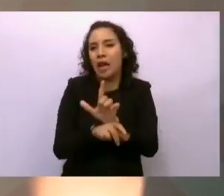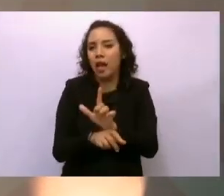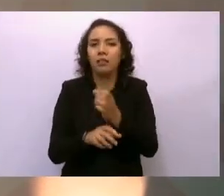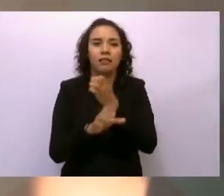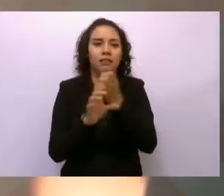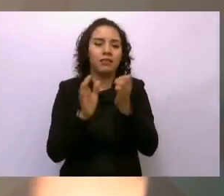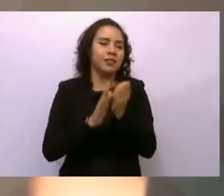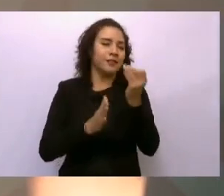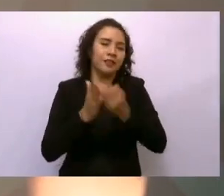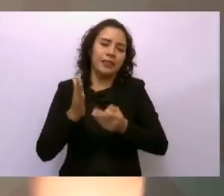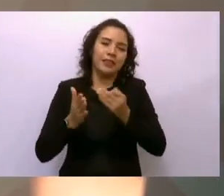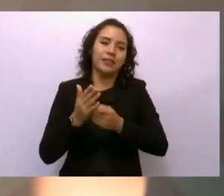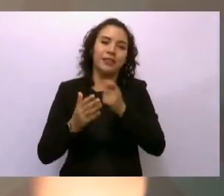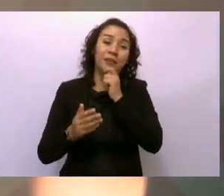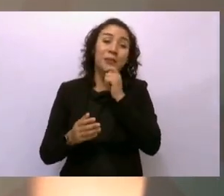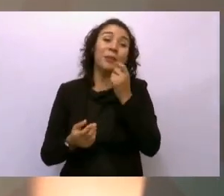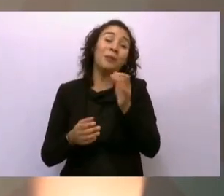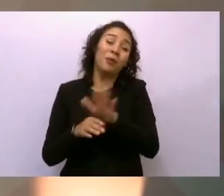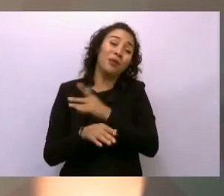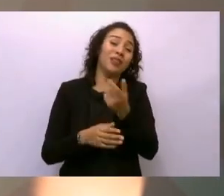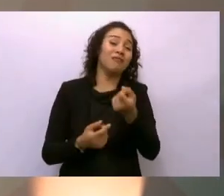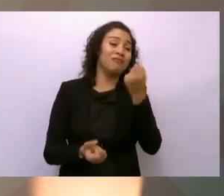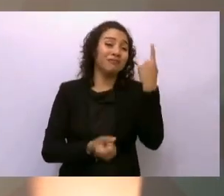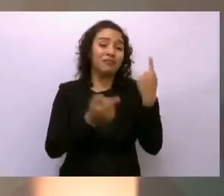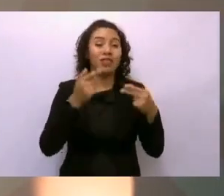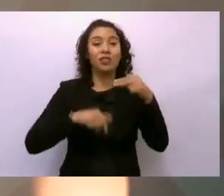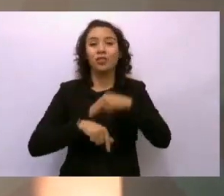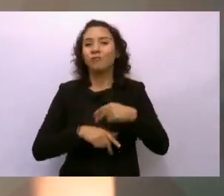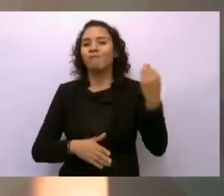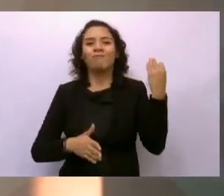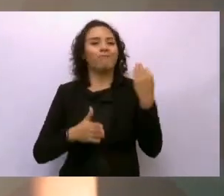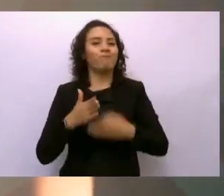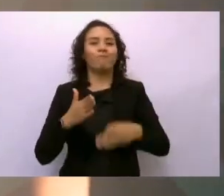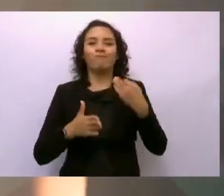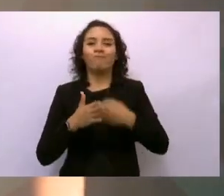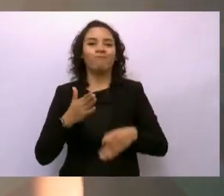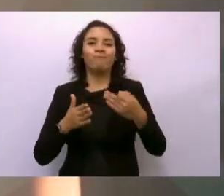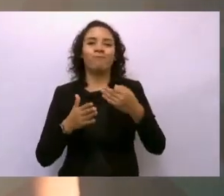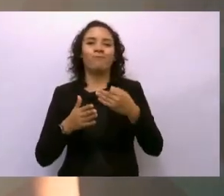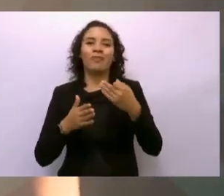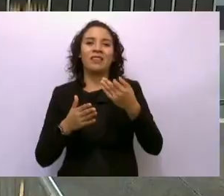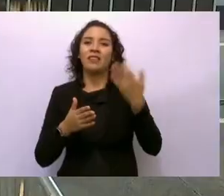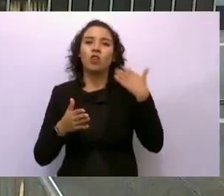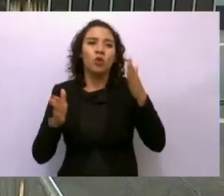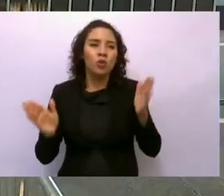porque no les importó impulsar la educación